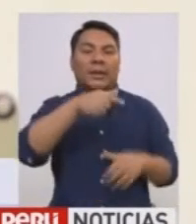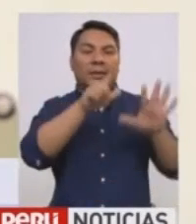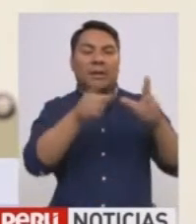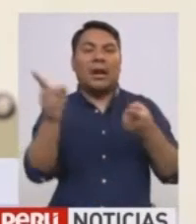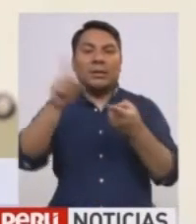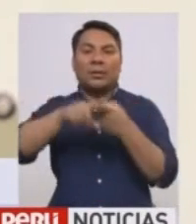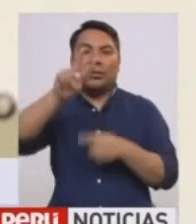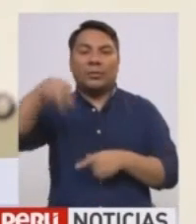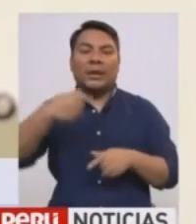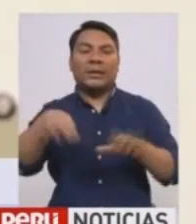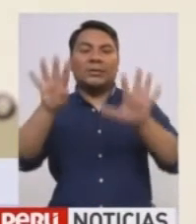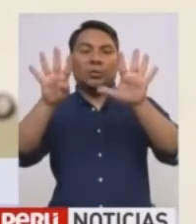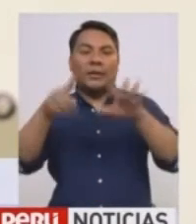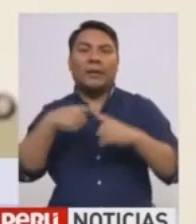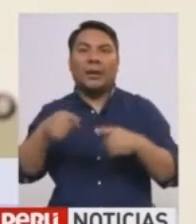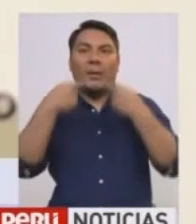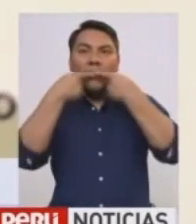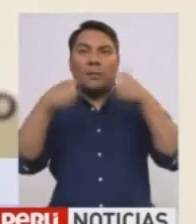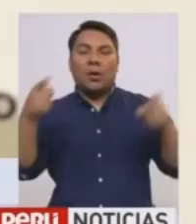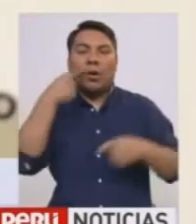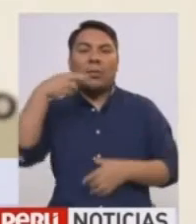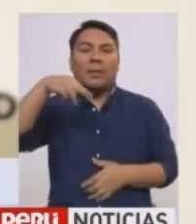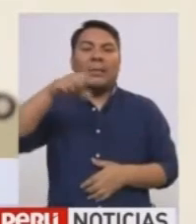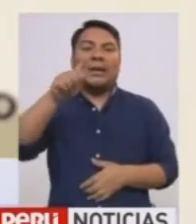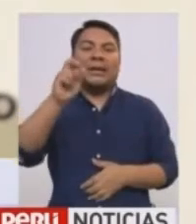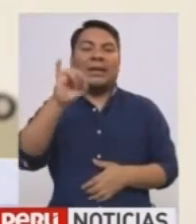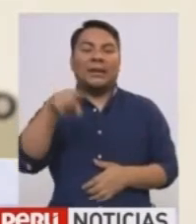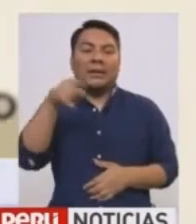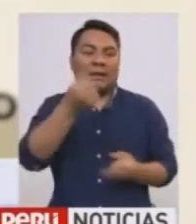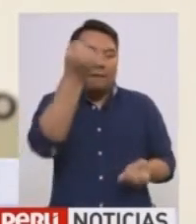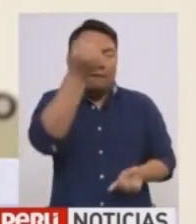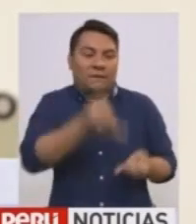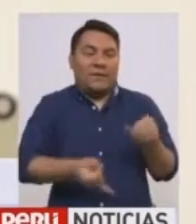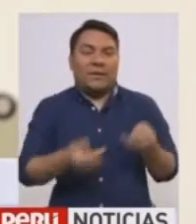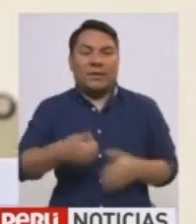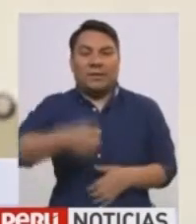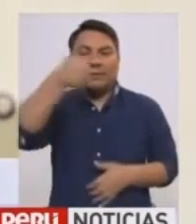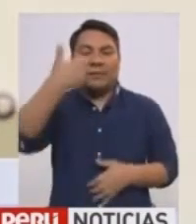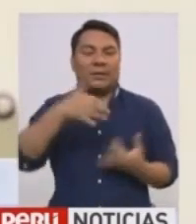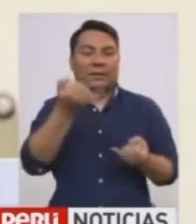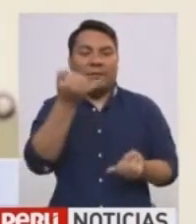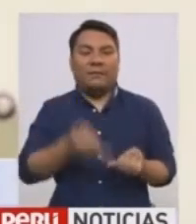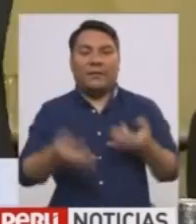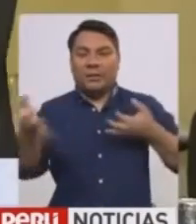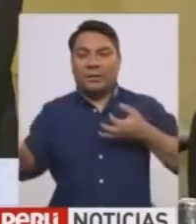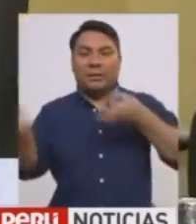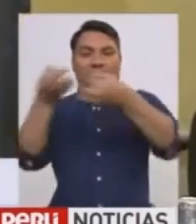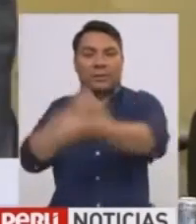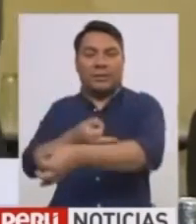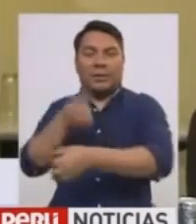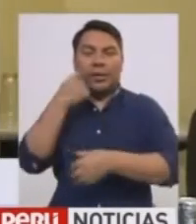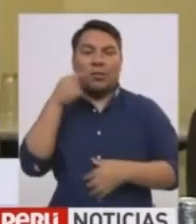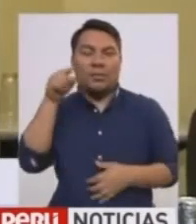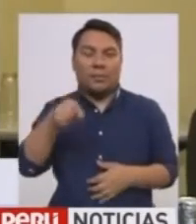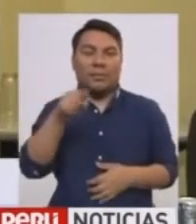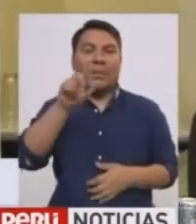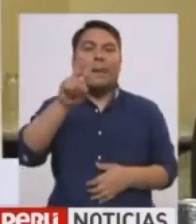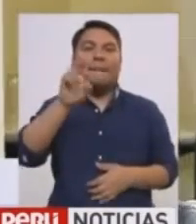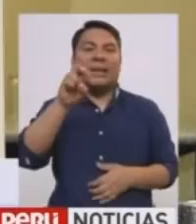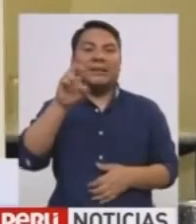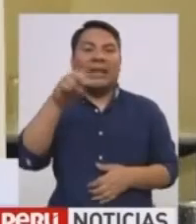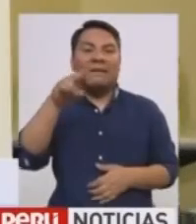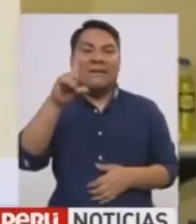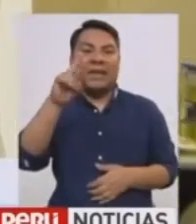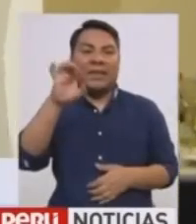2017-2019. El anuncio fue hecho por Martín Pérez, quien finaliza así su gestión al frente del gremio. Benavides, quien ya había ocupado el cargo